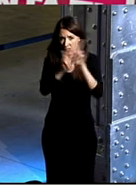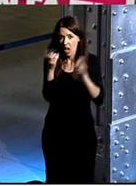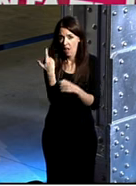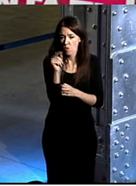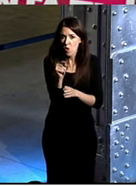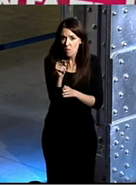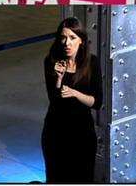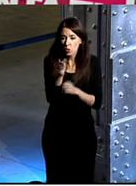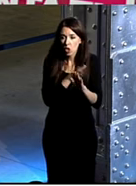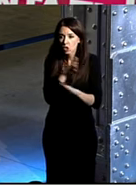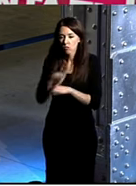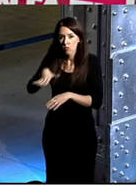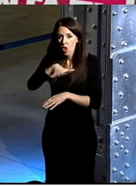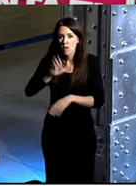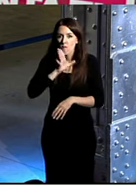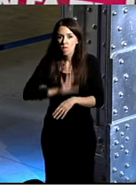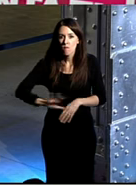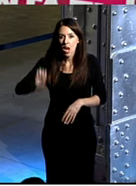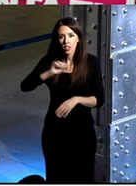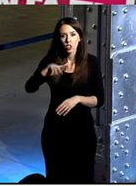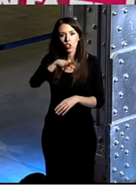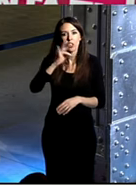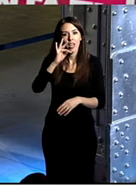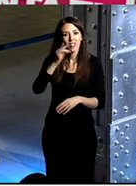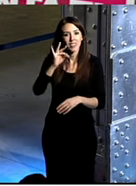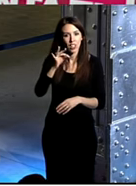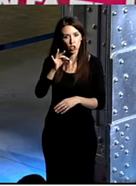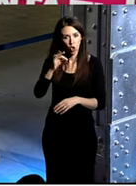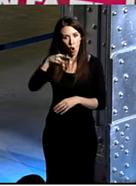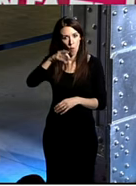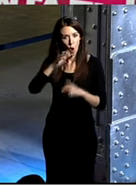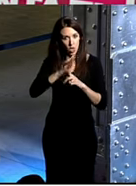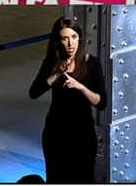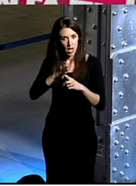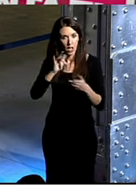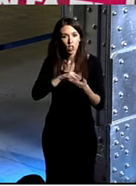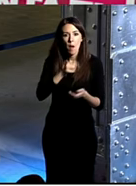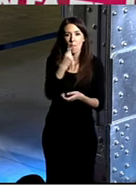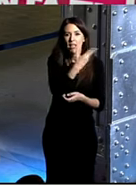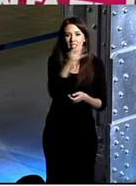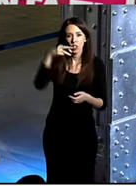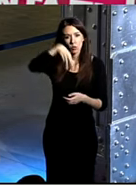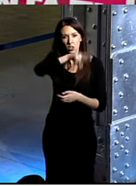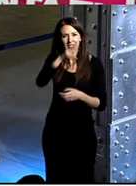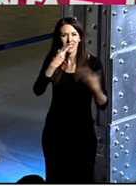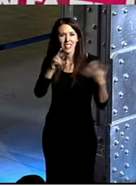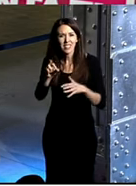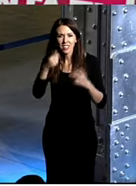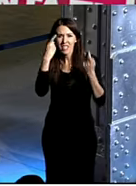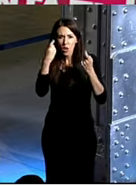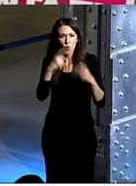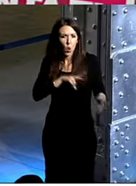hace unos minutos en ese lugar maravilloso, en Tirso de Molina, 1.500 metros cuadrados, 70 alumnos, una cosa